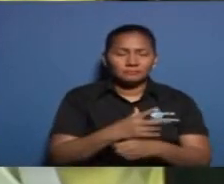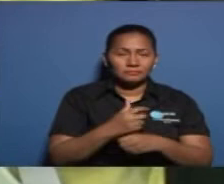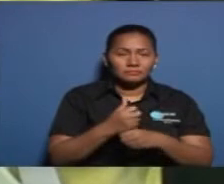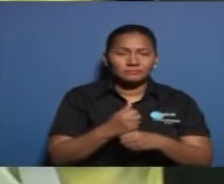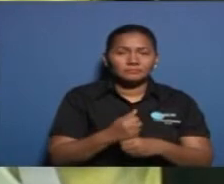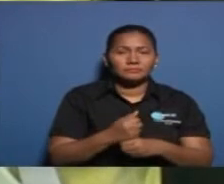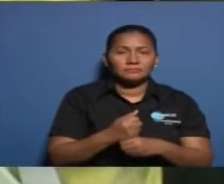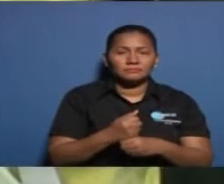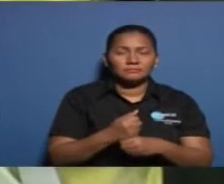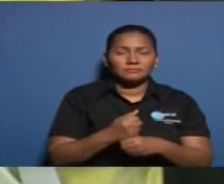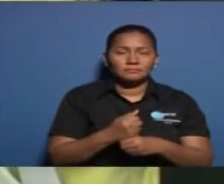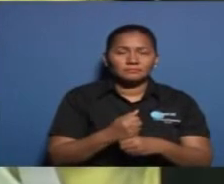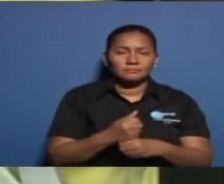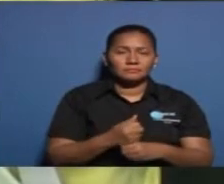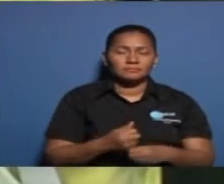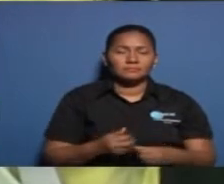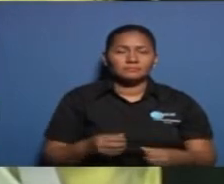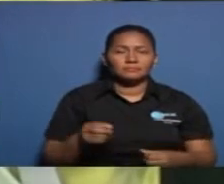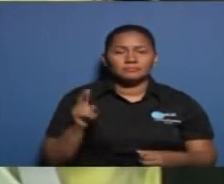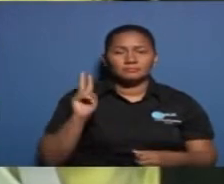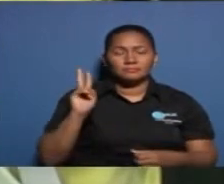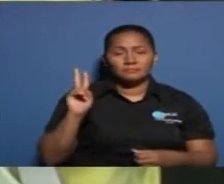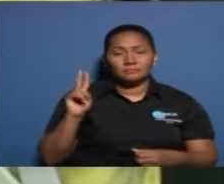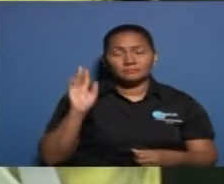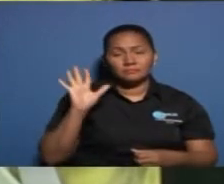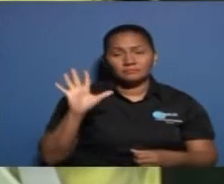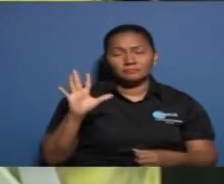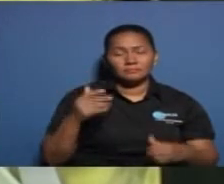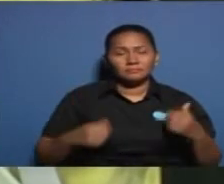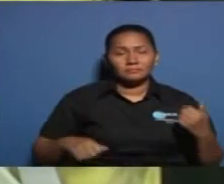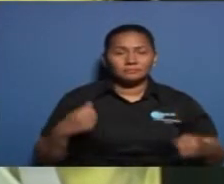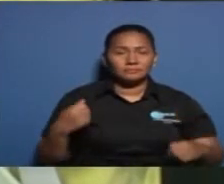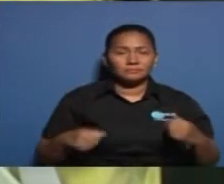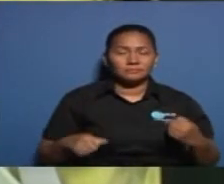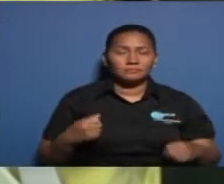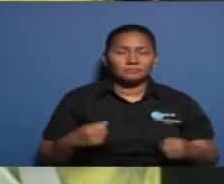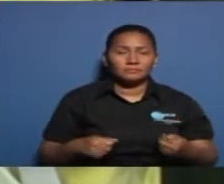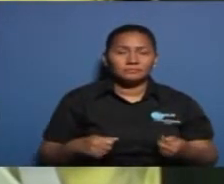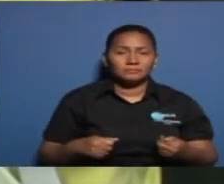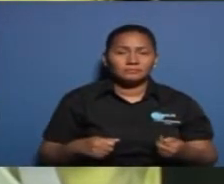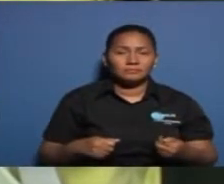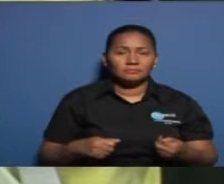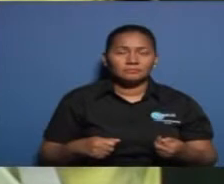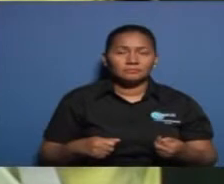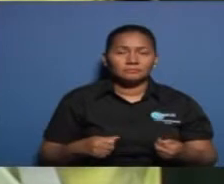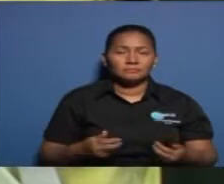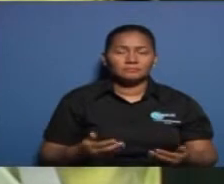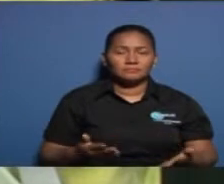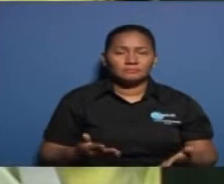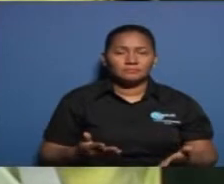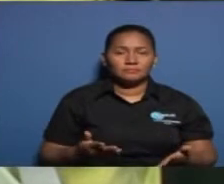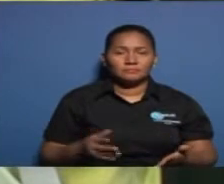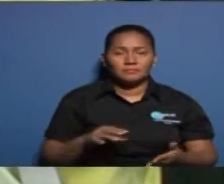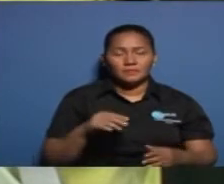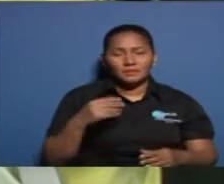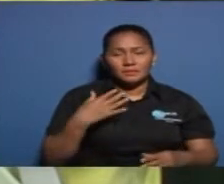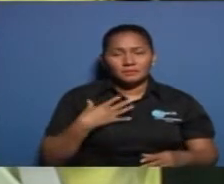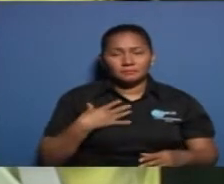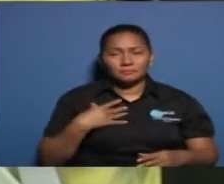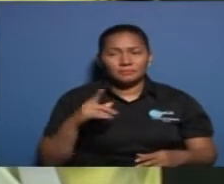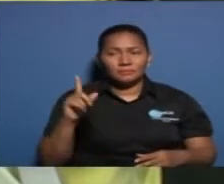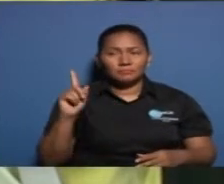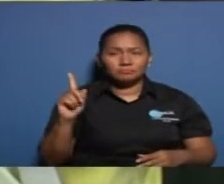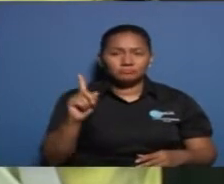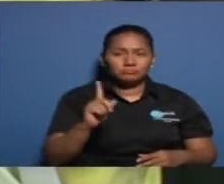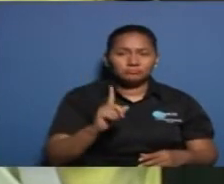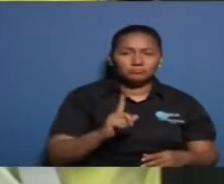creado con motivo del 25 de noviembre pero siguen menester que yo saqué una hora de mi tiempo para venir aquí